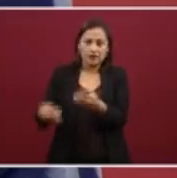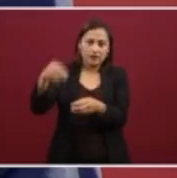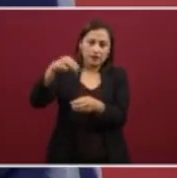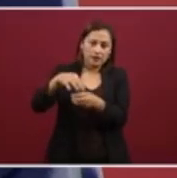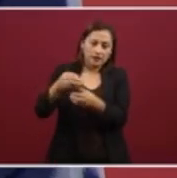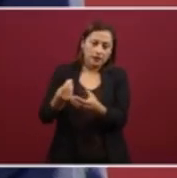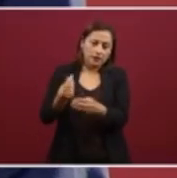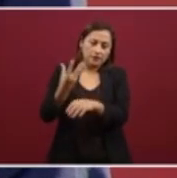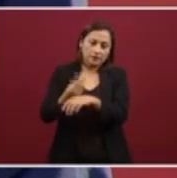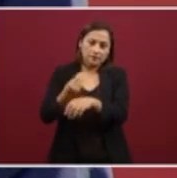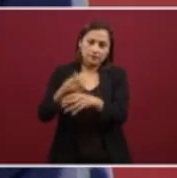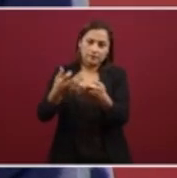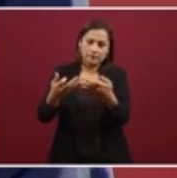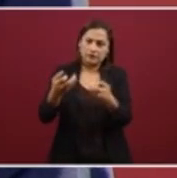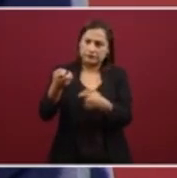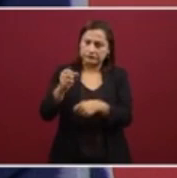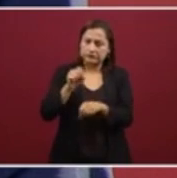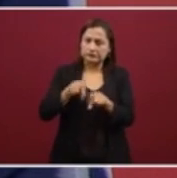Ayer que